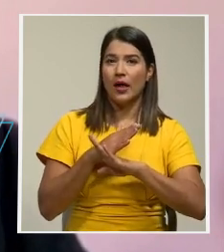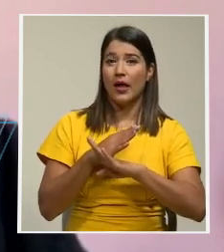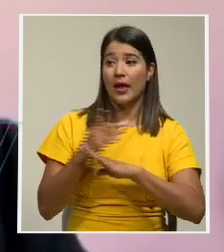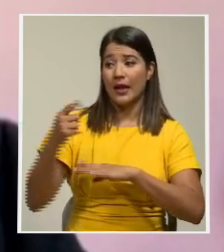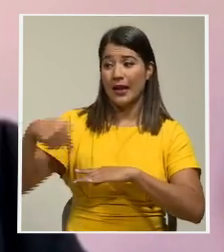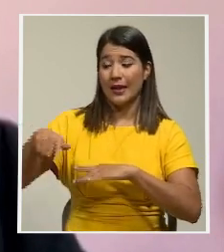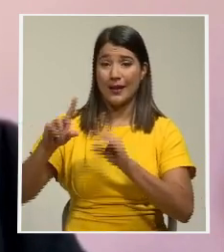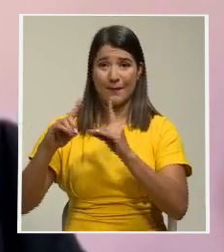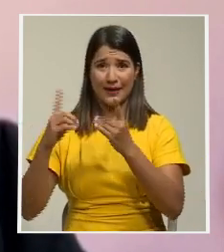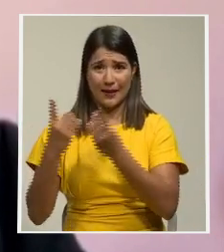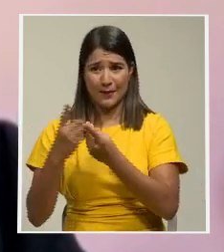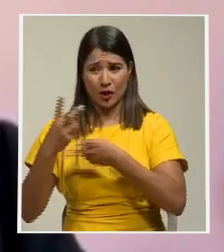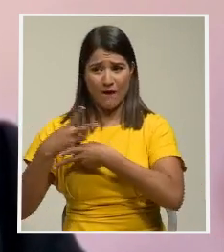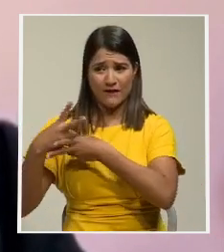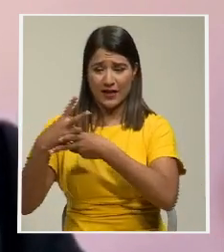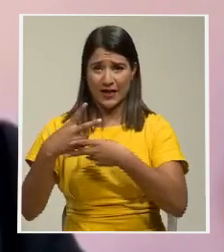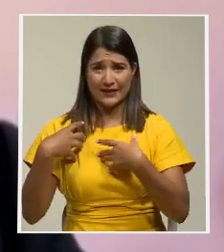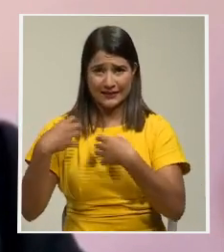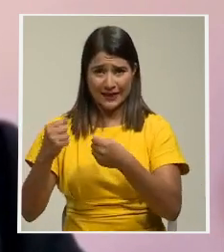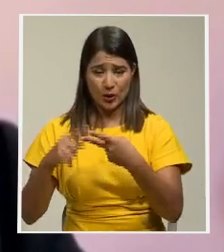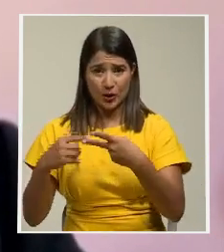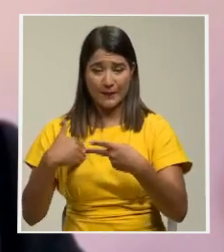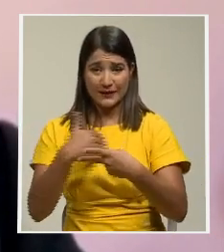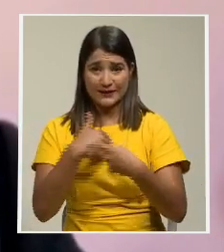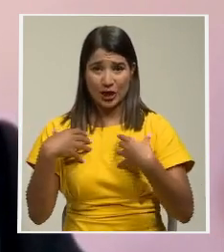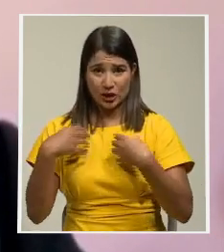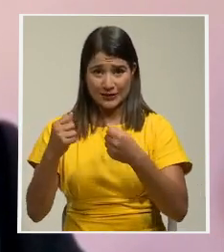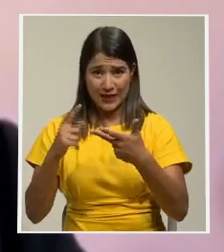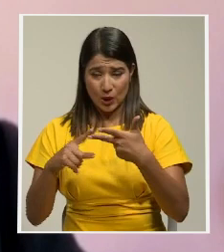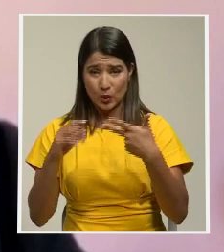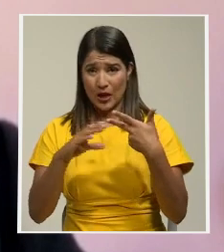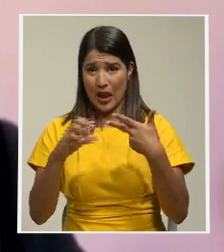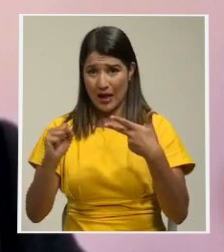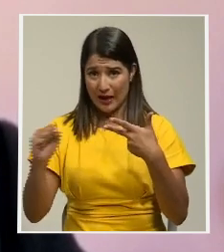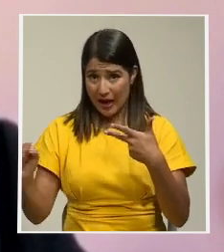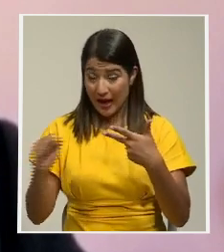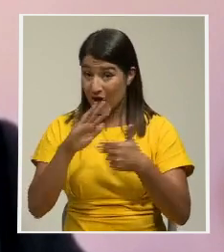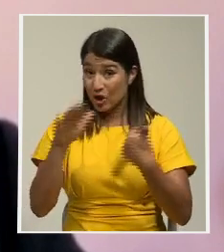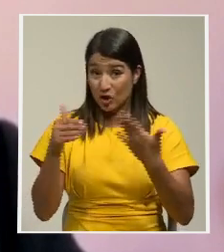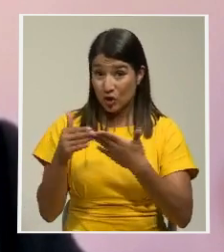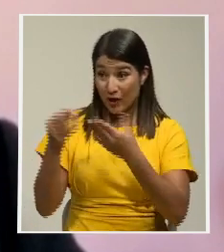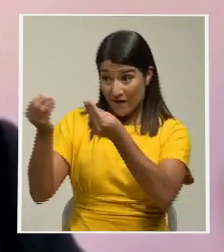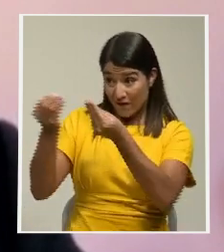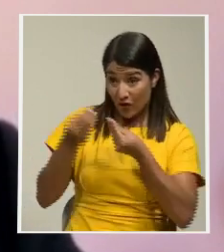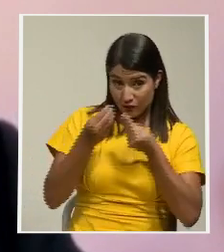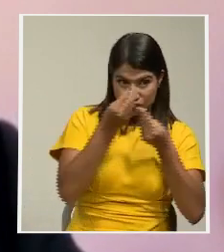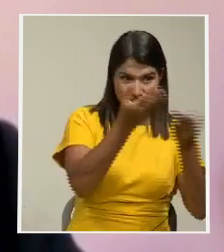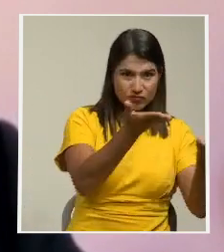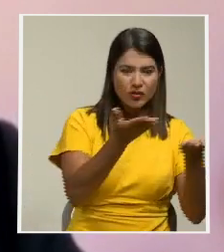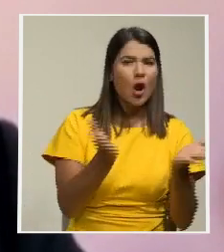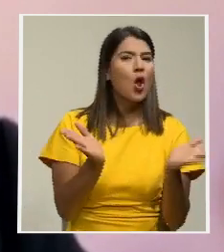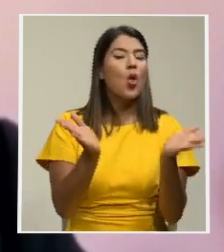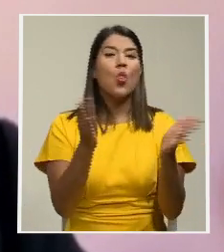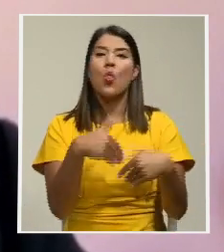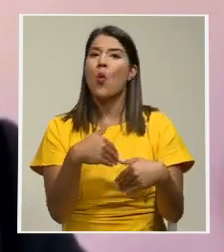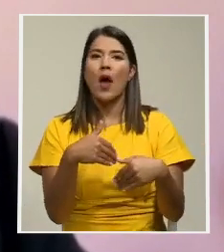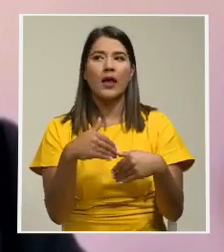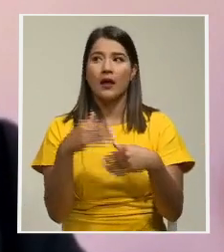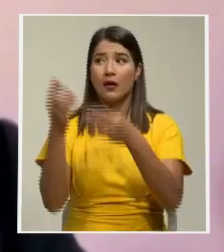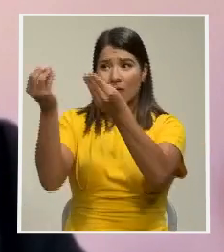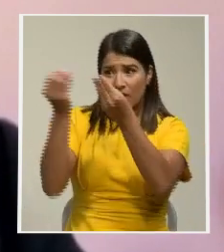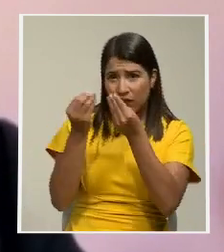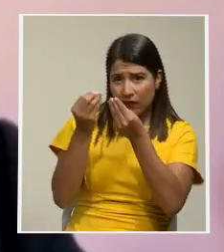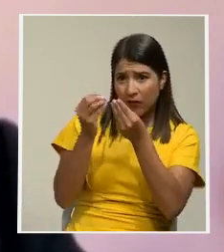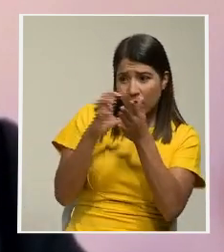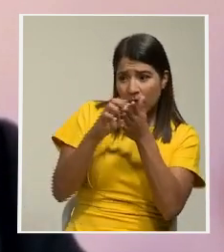de la Salud, por parte del Ministerio de Salud, por parte de la Caja, la información que llega es la que se da, ahí no hay ningún ocultamiento ni